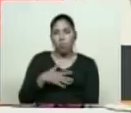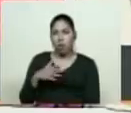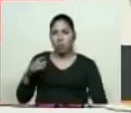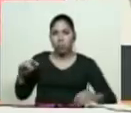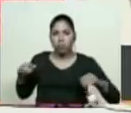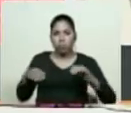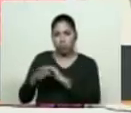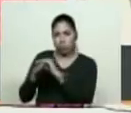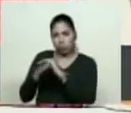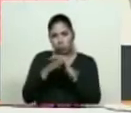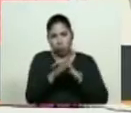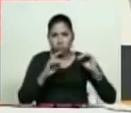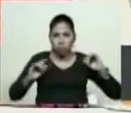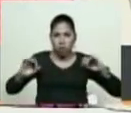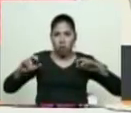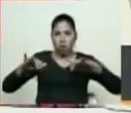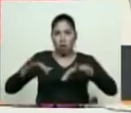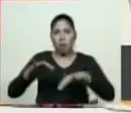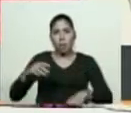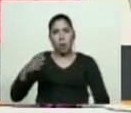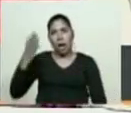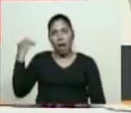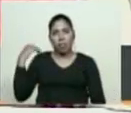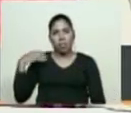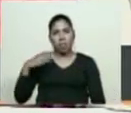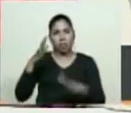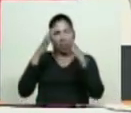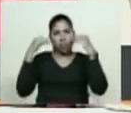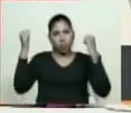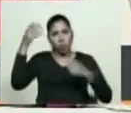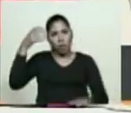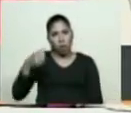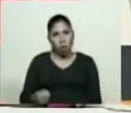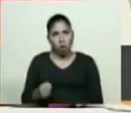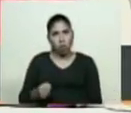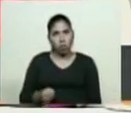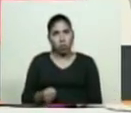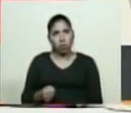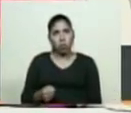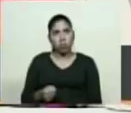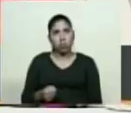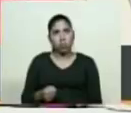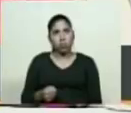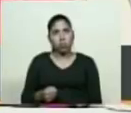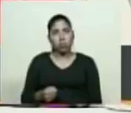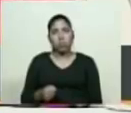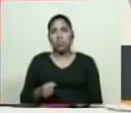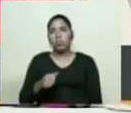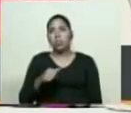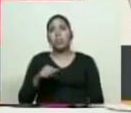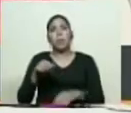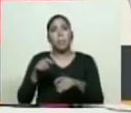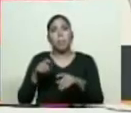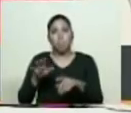los que entraron con Cristóbal Colón y se quedaron aquí. ¿Quién los dejó aquí?